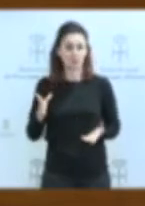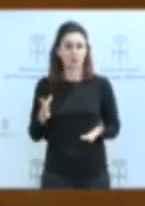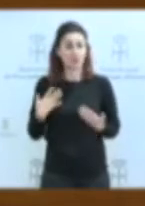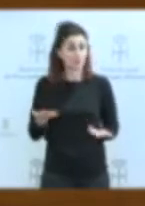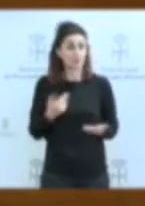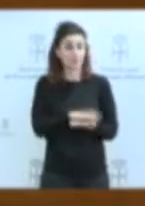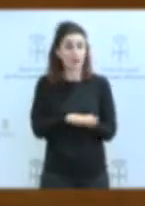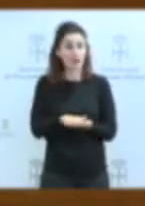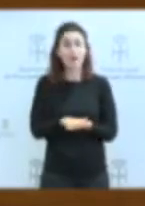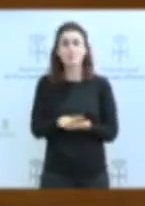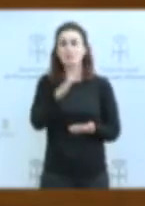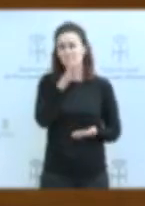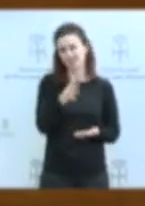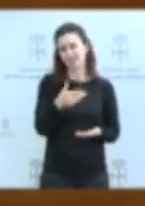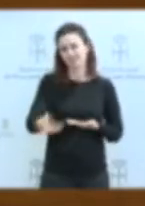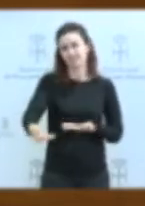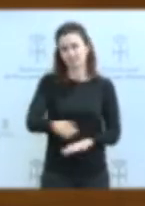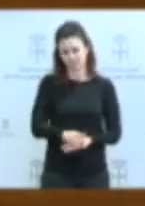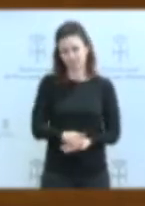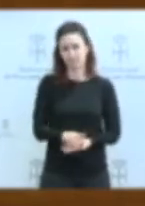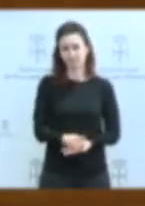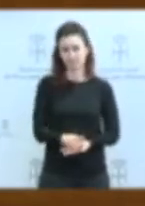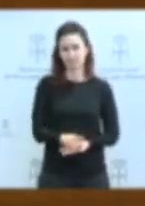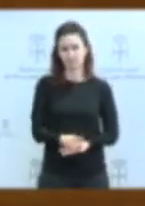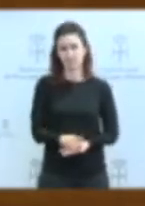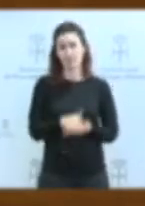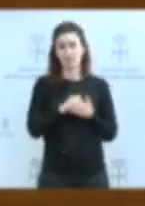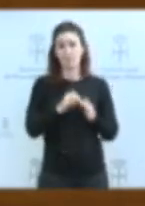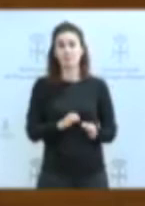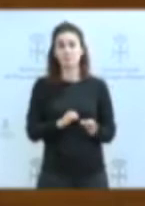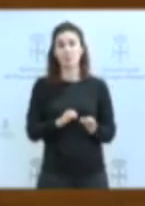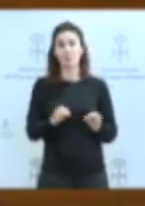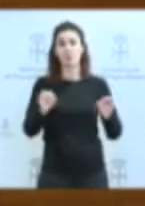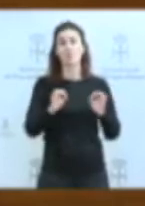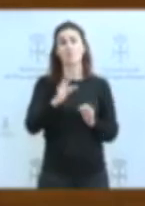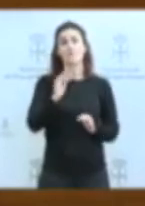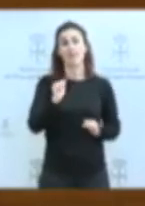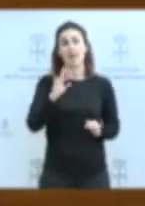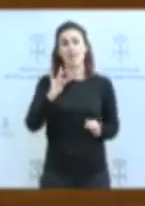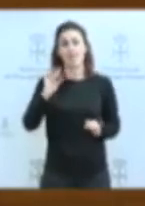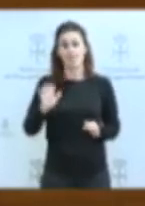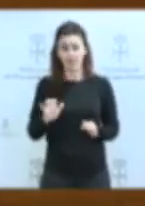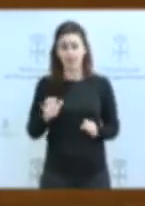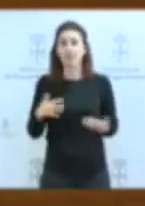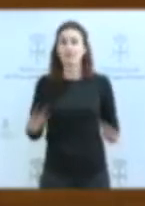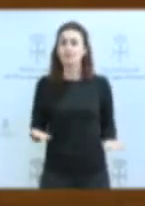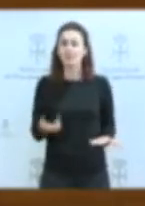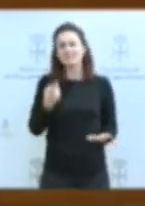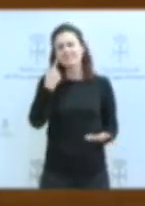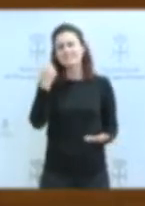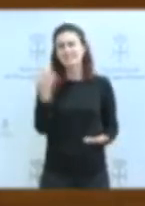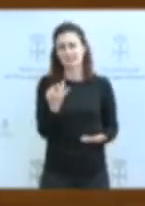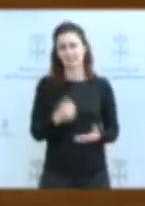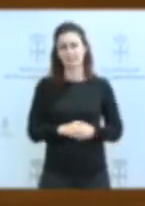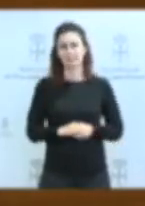de la patronal asturiana de FADE. Me gustaría saber qué hay detrás de todo esto. Explíquemelo usted con datos